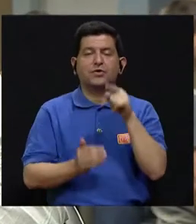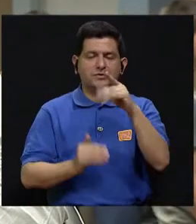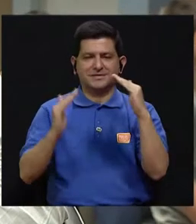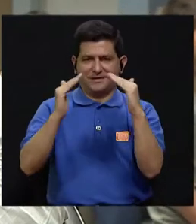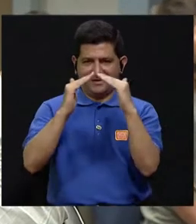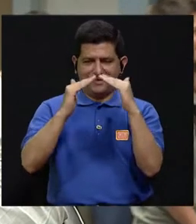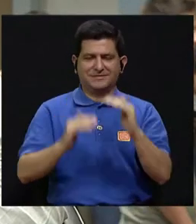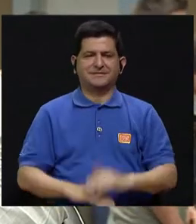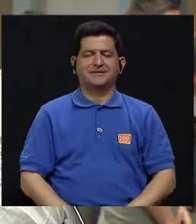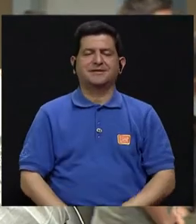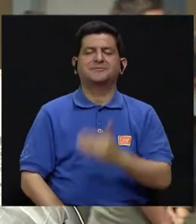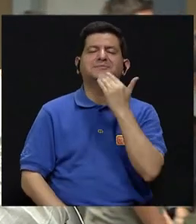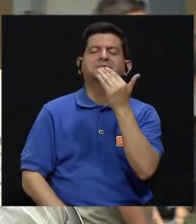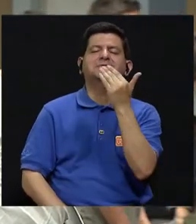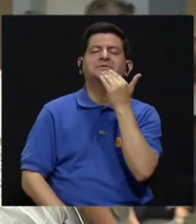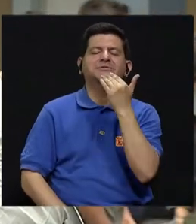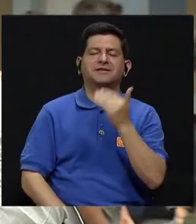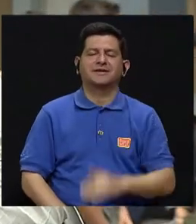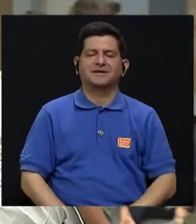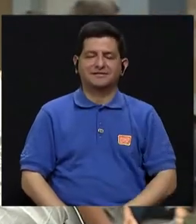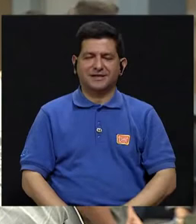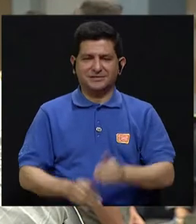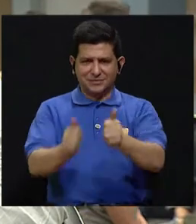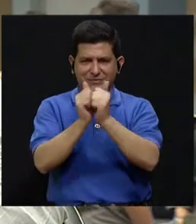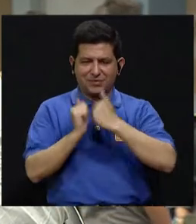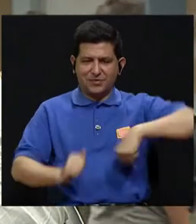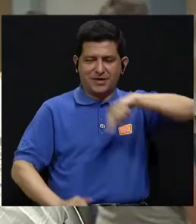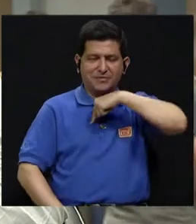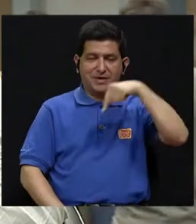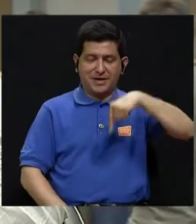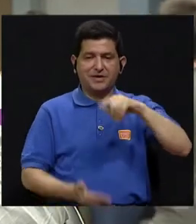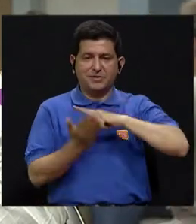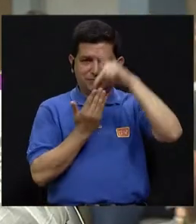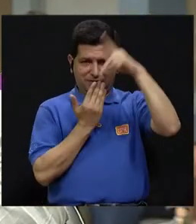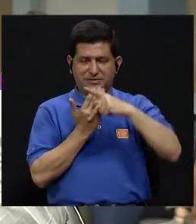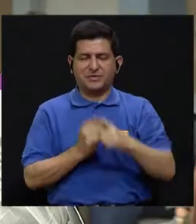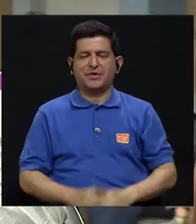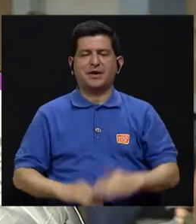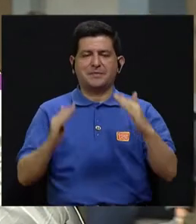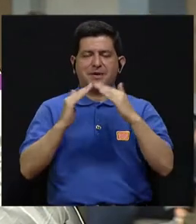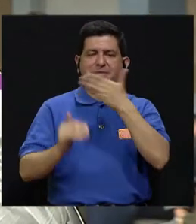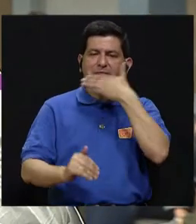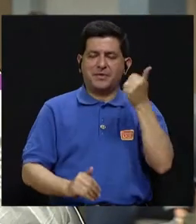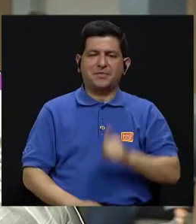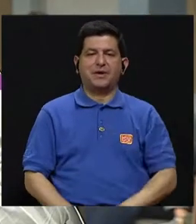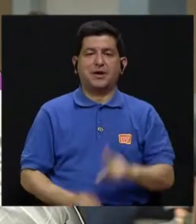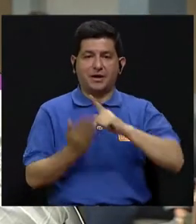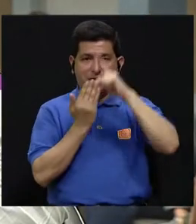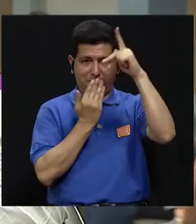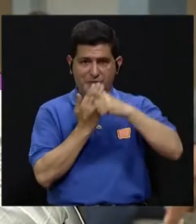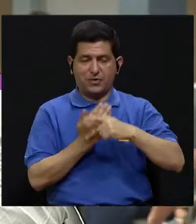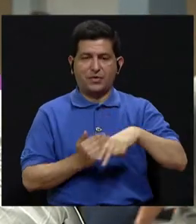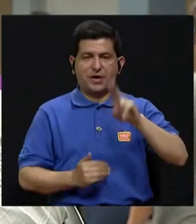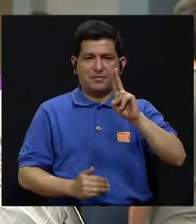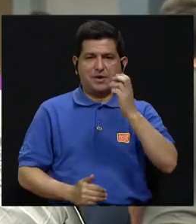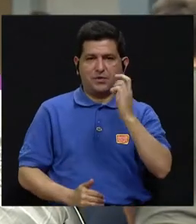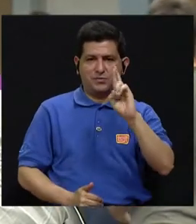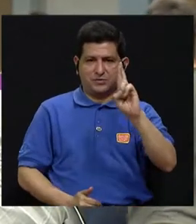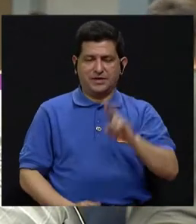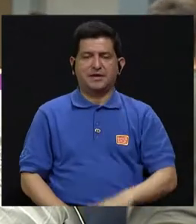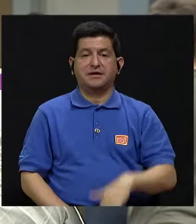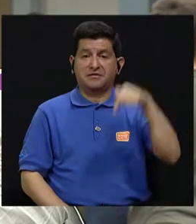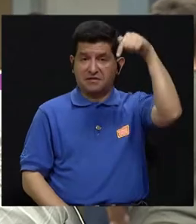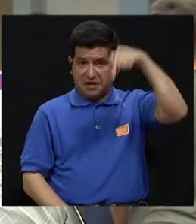todos y todas allá en sus hogares. Muchísimas gracias por acompañarnos a un capítulo más de Vivir Mejor, la telerrevista de la Universidad de Costa